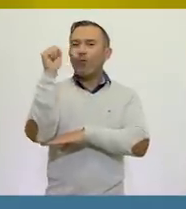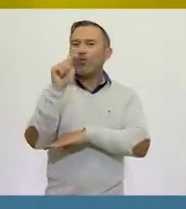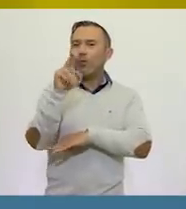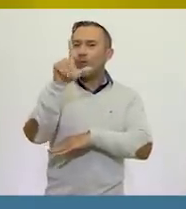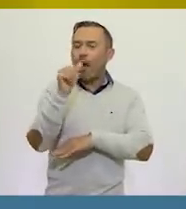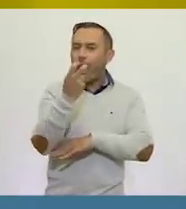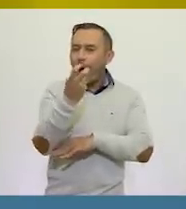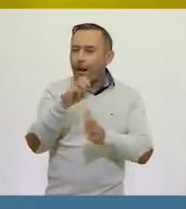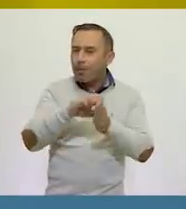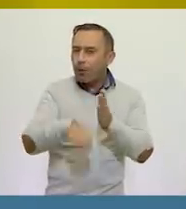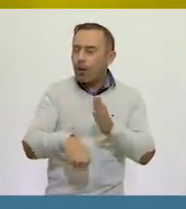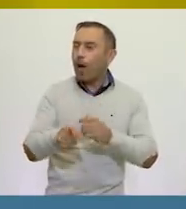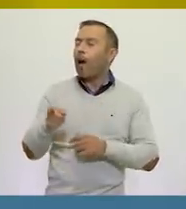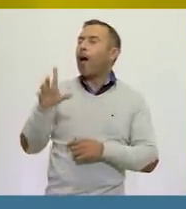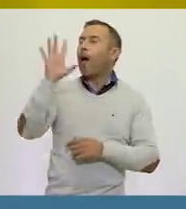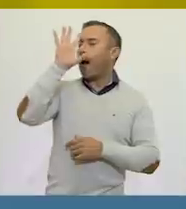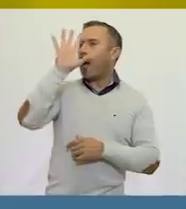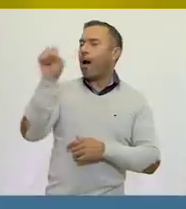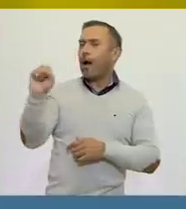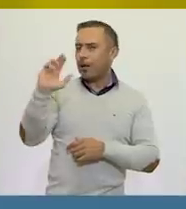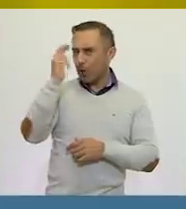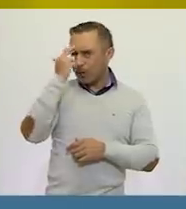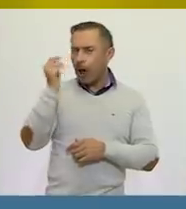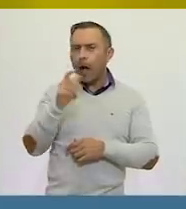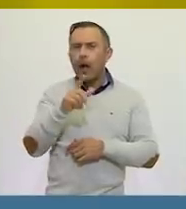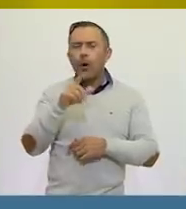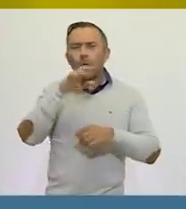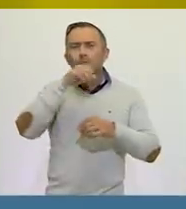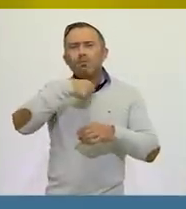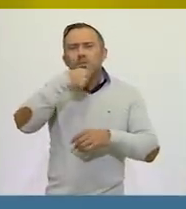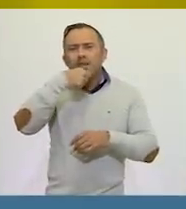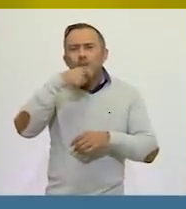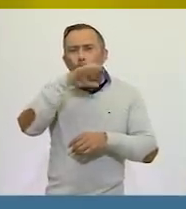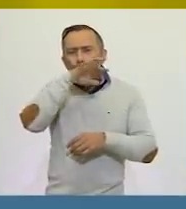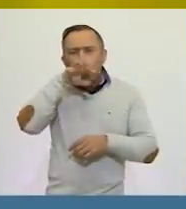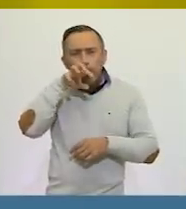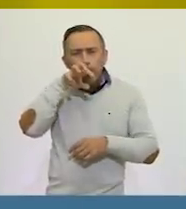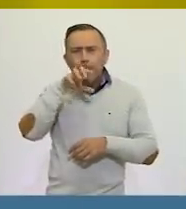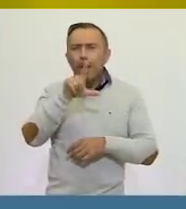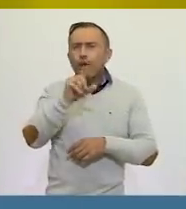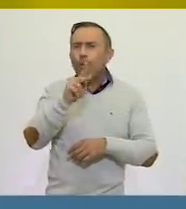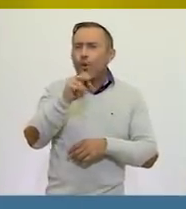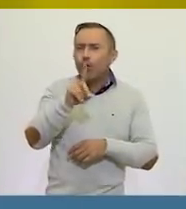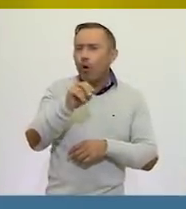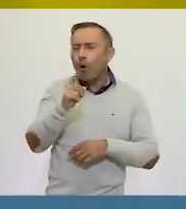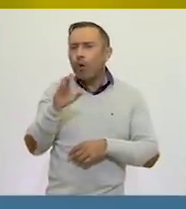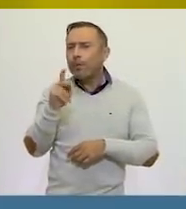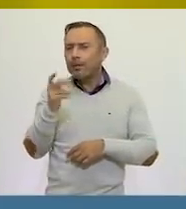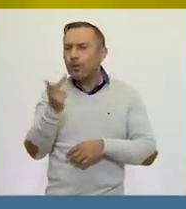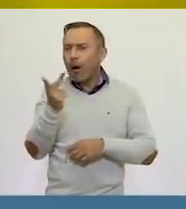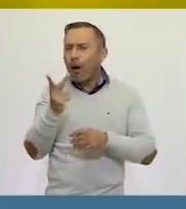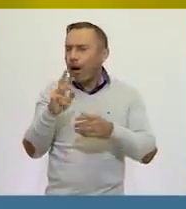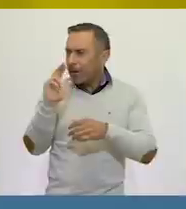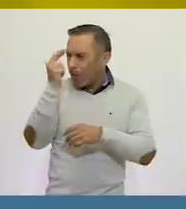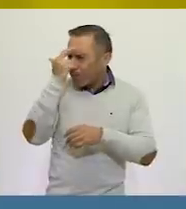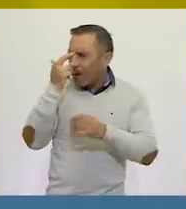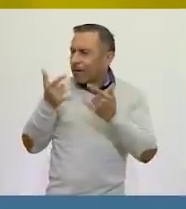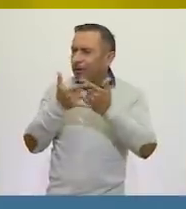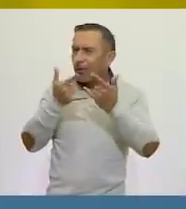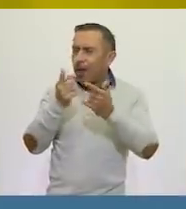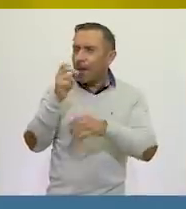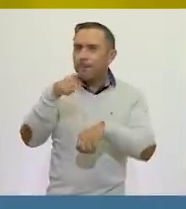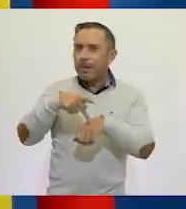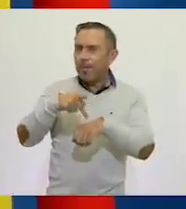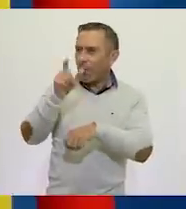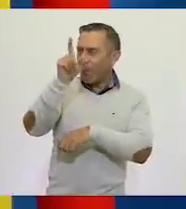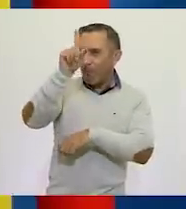maestra, ¿se acuerda de don Leopoldo y Cupertino que nos contaron de los atlantes de Tula? ¿Qué le parece si los escuchamos de